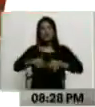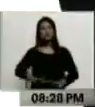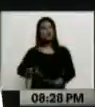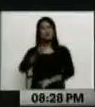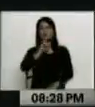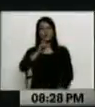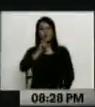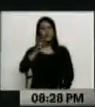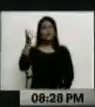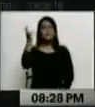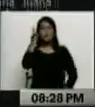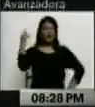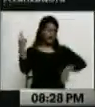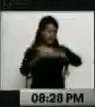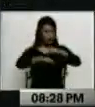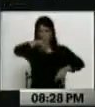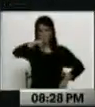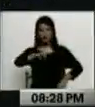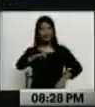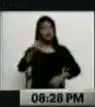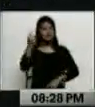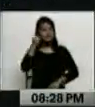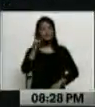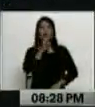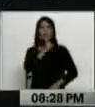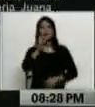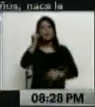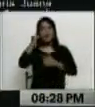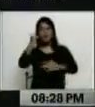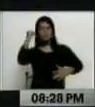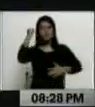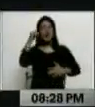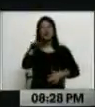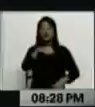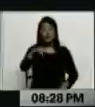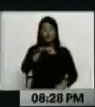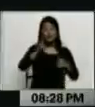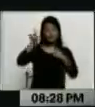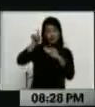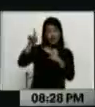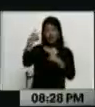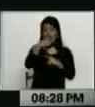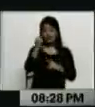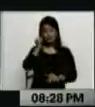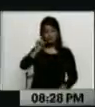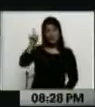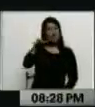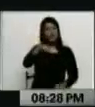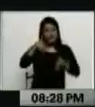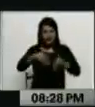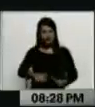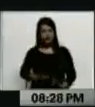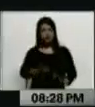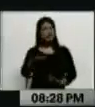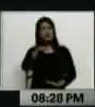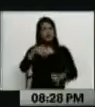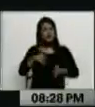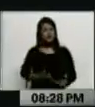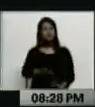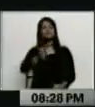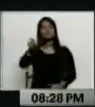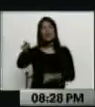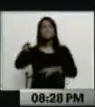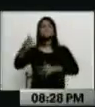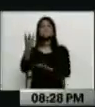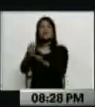la Juana Ramírez mejor conocida como Juana la avanzadora en chaguaramal municipio piar del Estado monaga